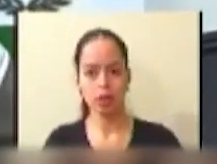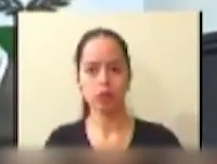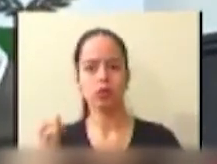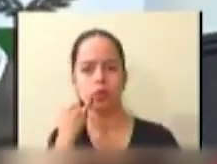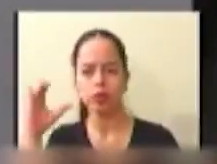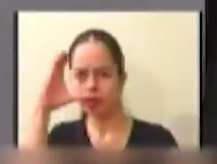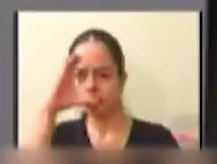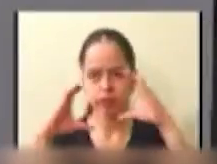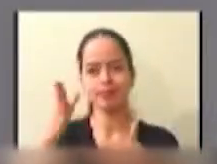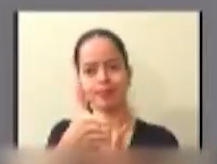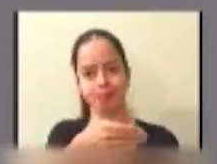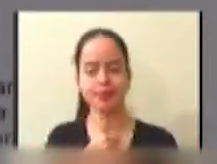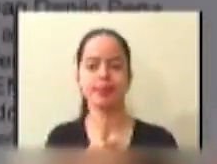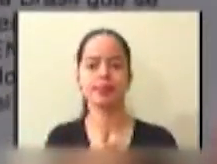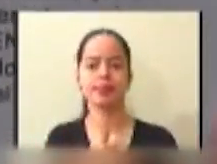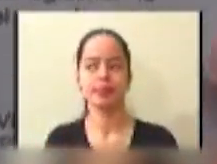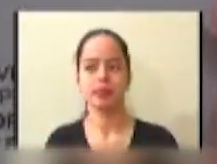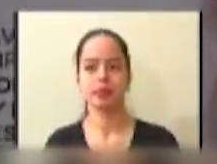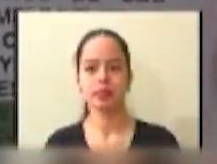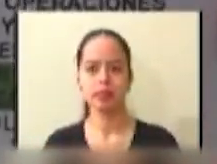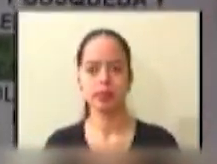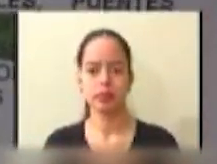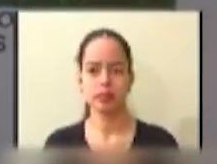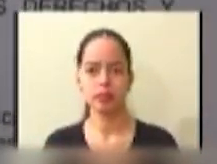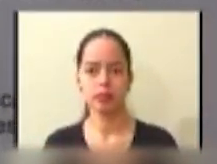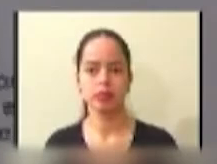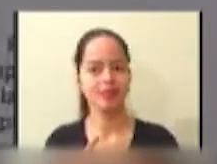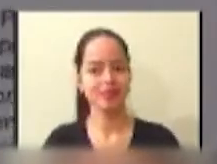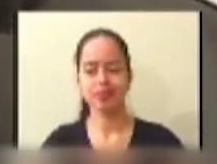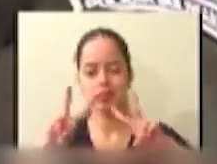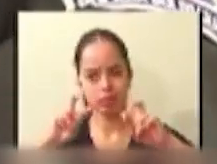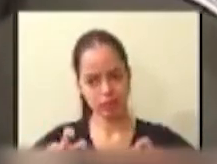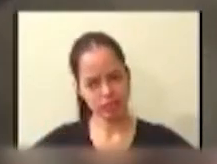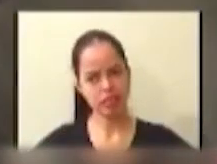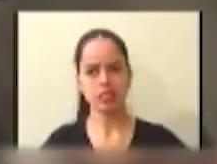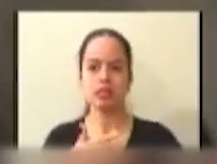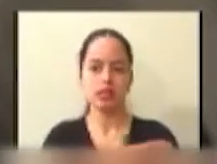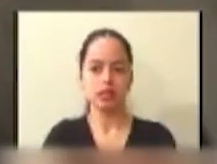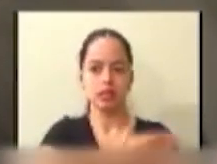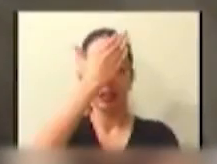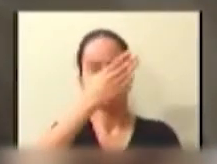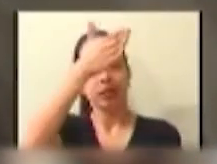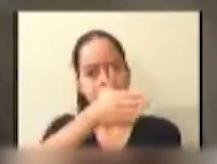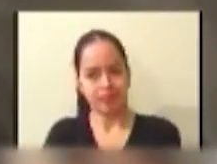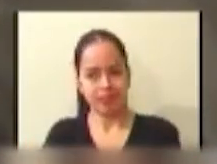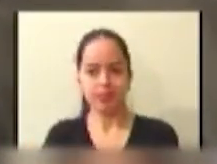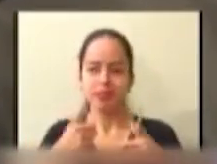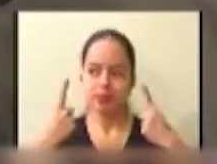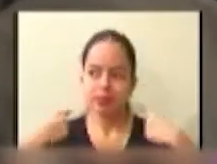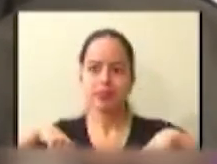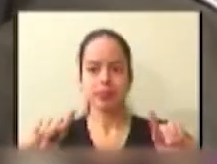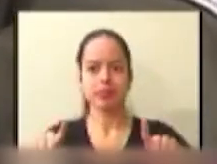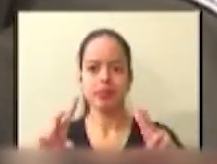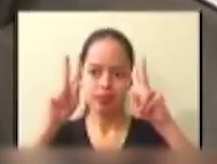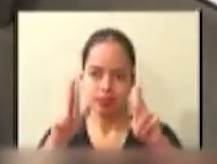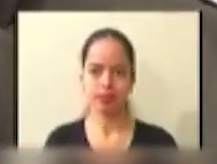pueda extremar la búsqueda y controles a efectos de evitar el paso de esta